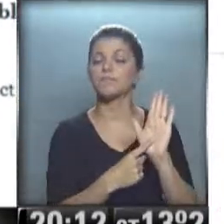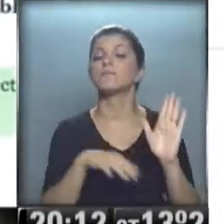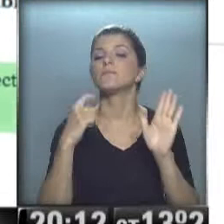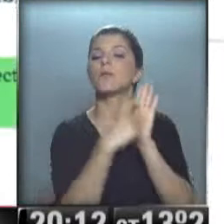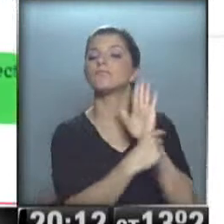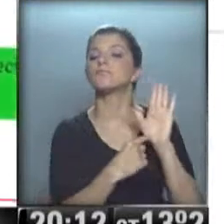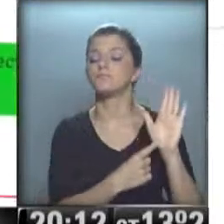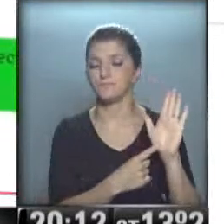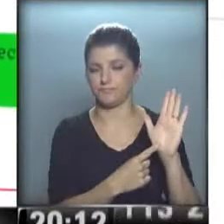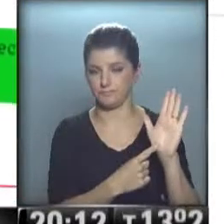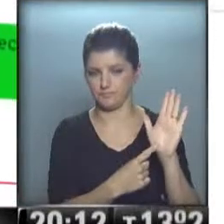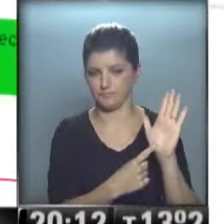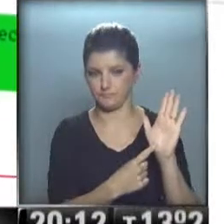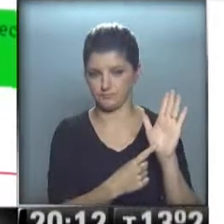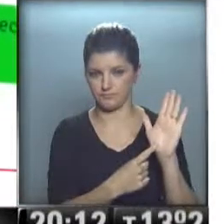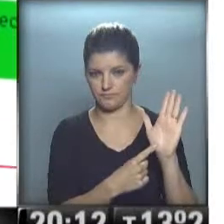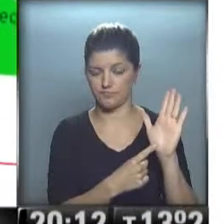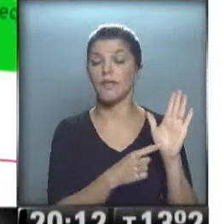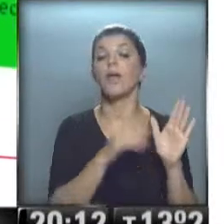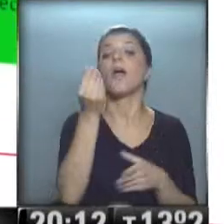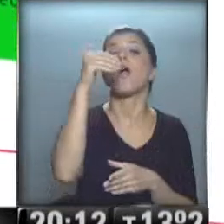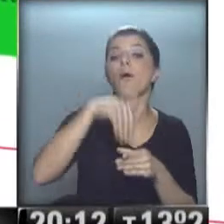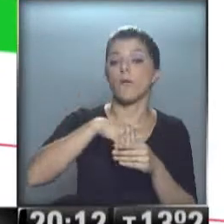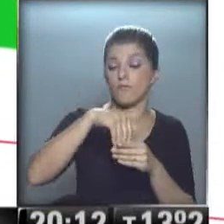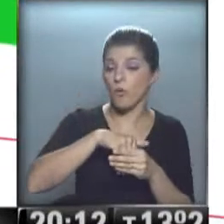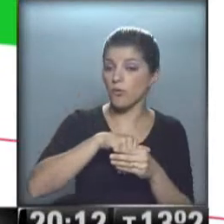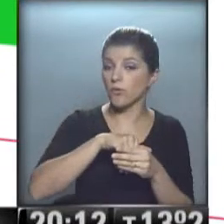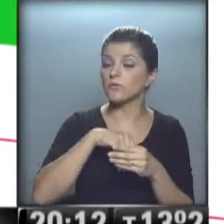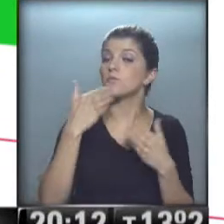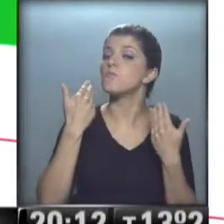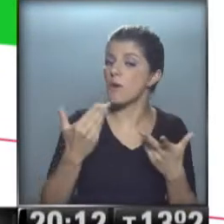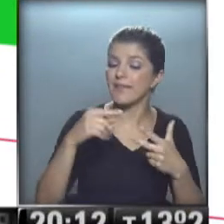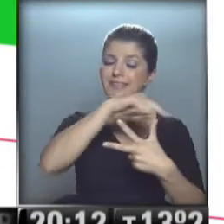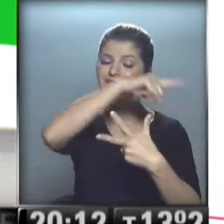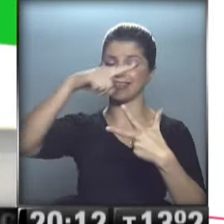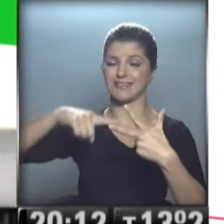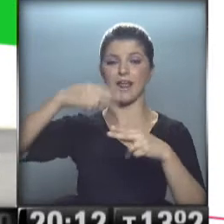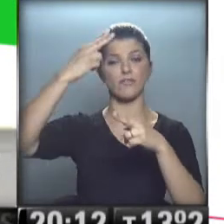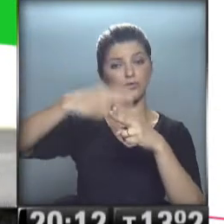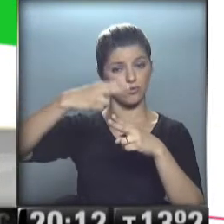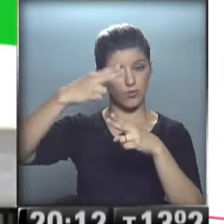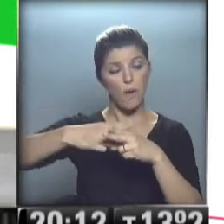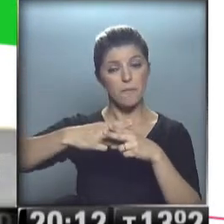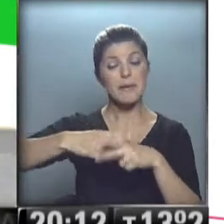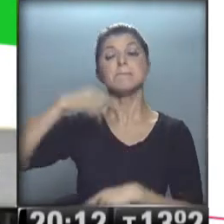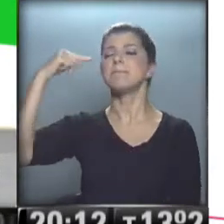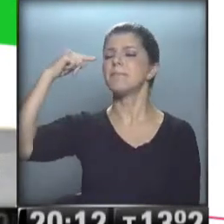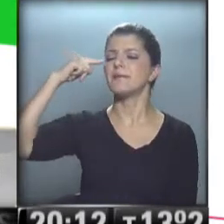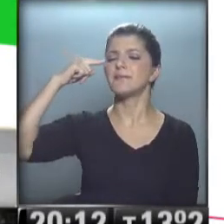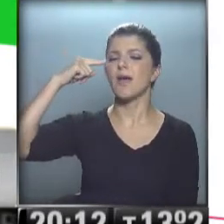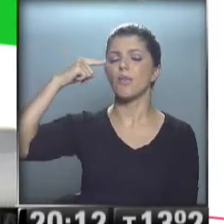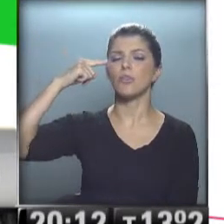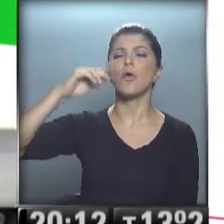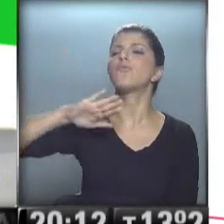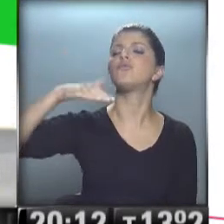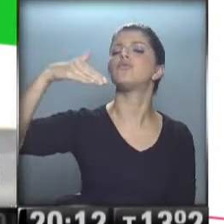otras cosas, que los fondos buitres podrían tener tres nombres sugiriendo como